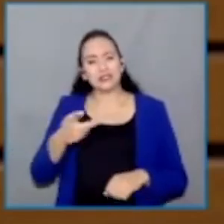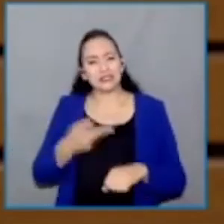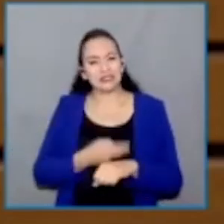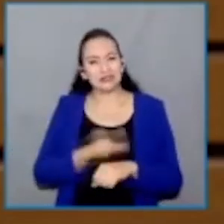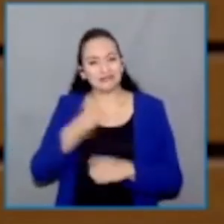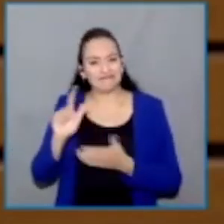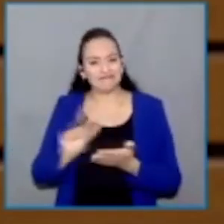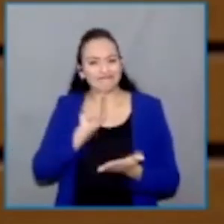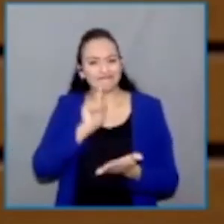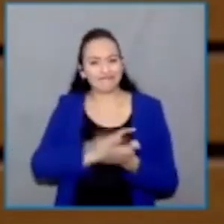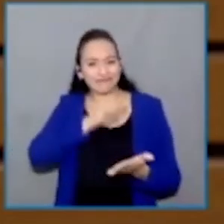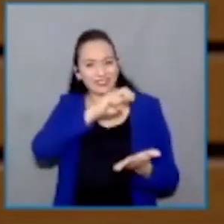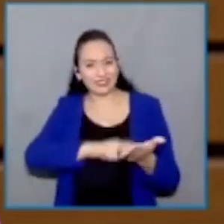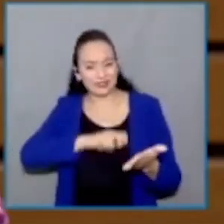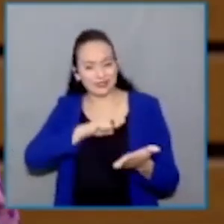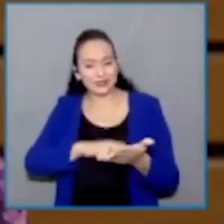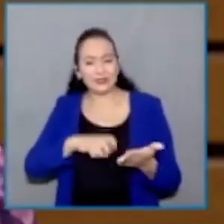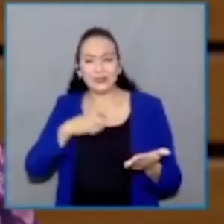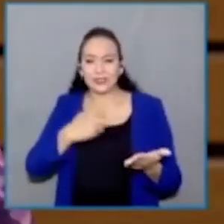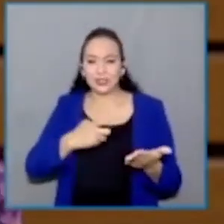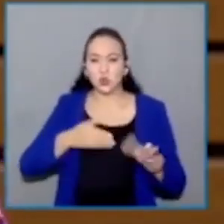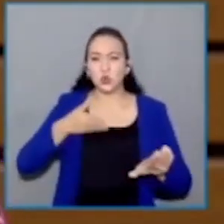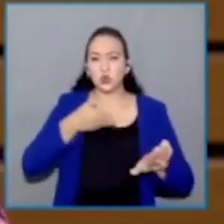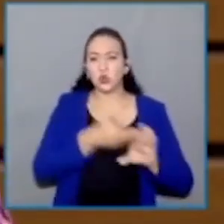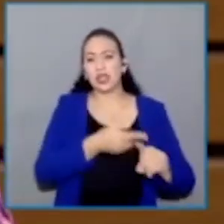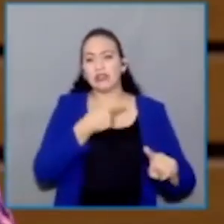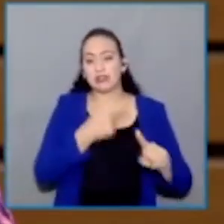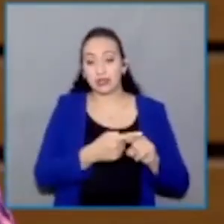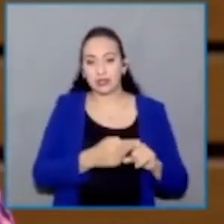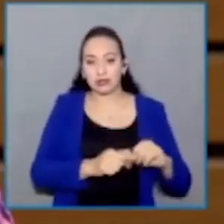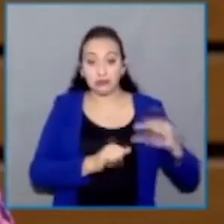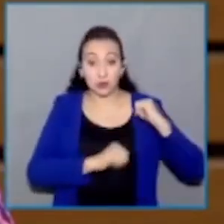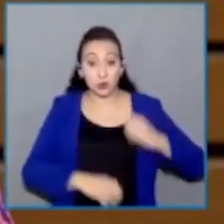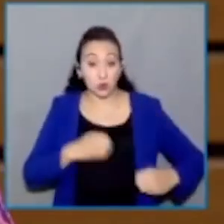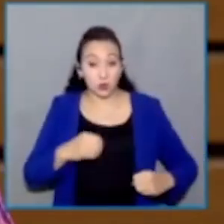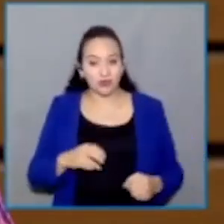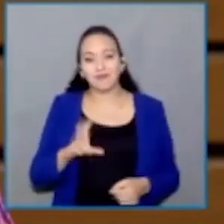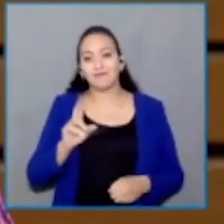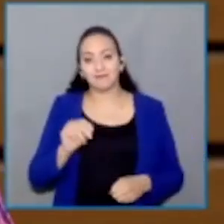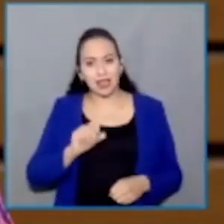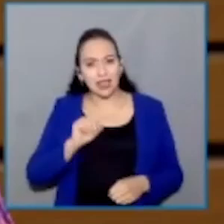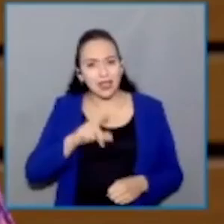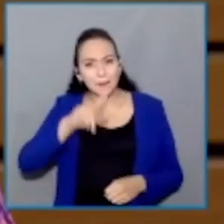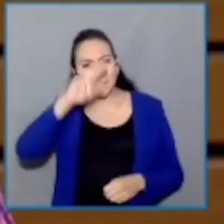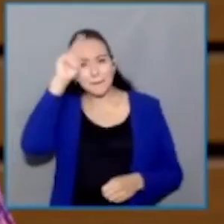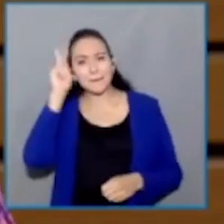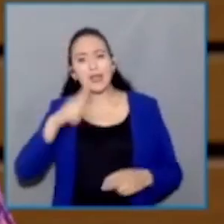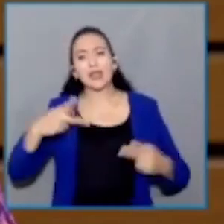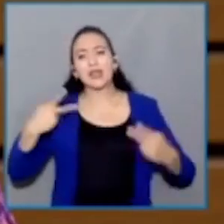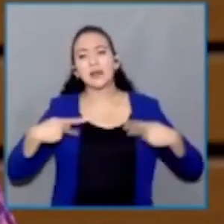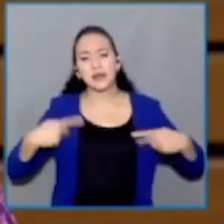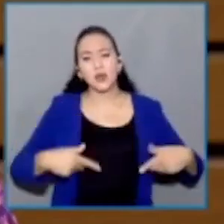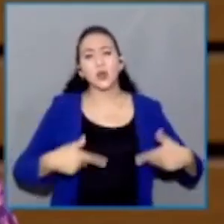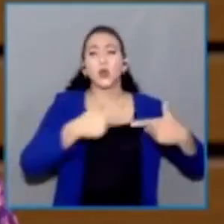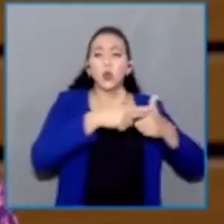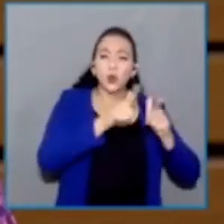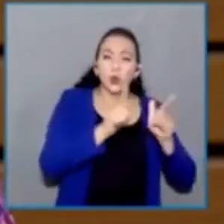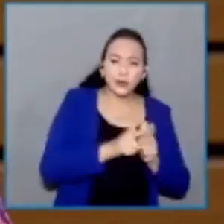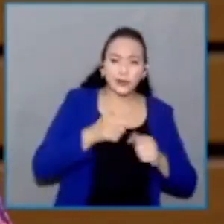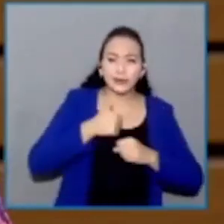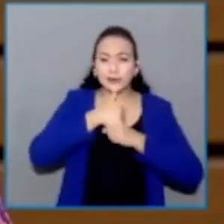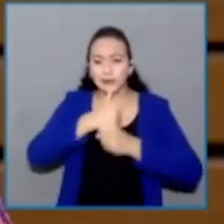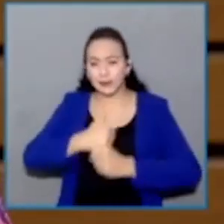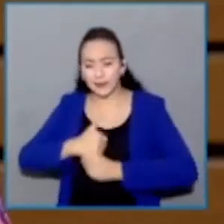porque no afectan únicamente al Poder Judicial de la Federación, sino a todos los grupos vulnerables, principalmente a